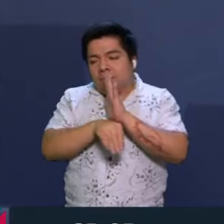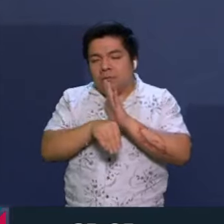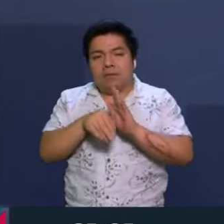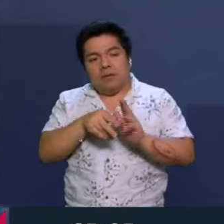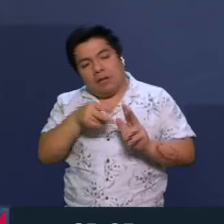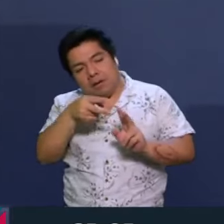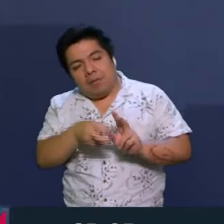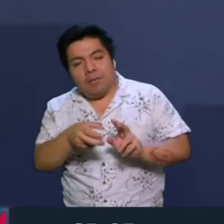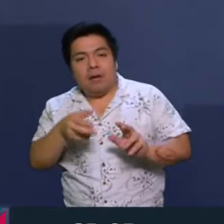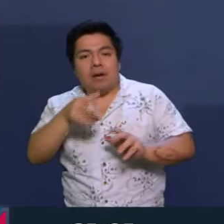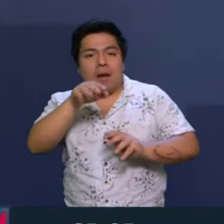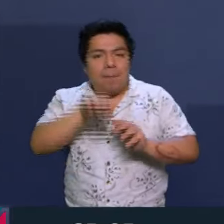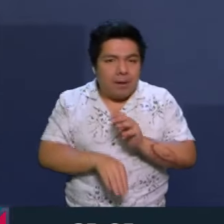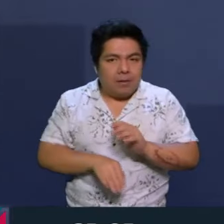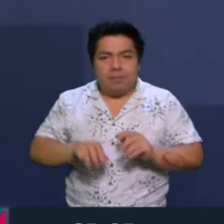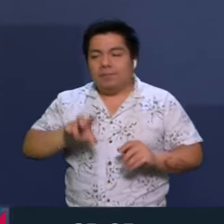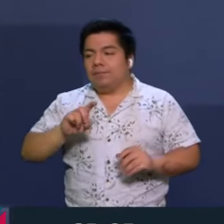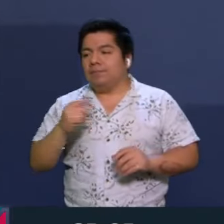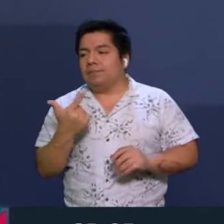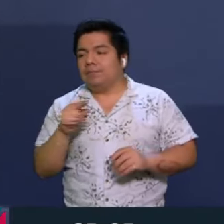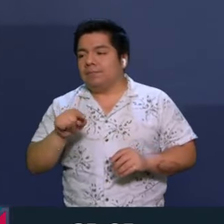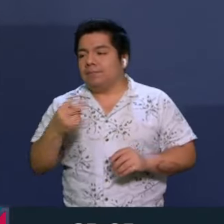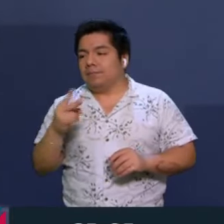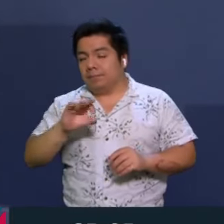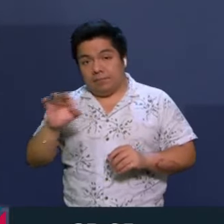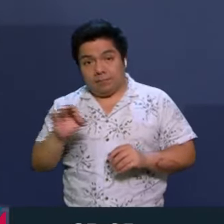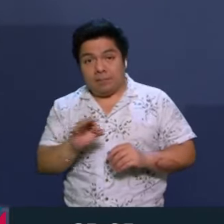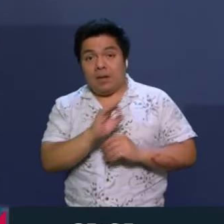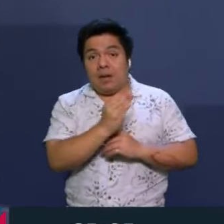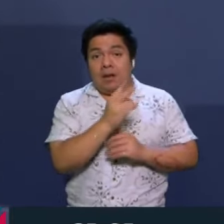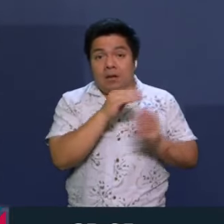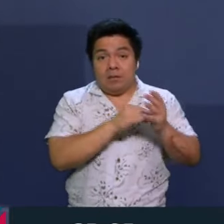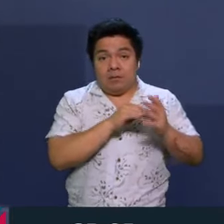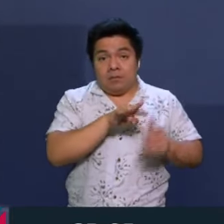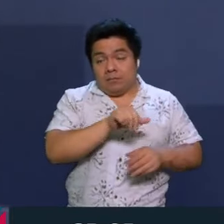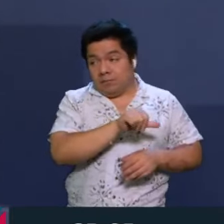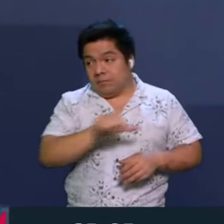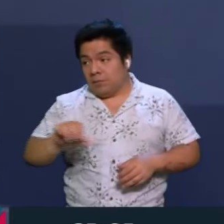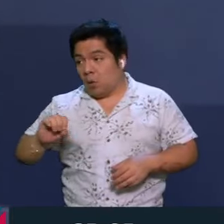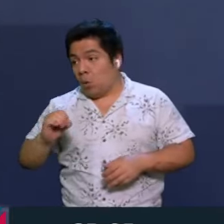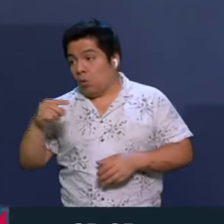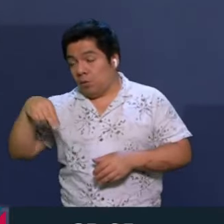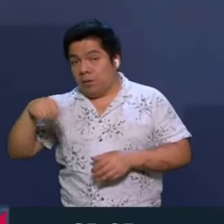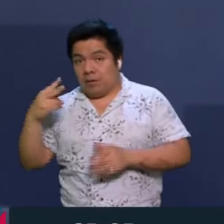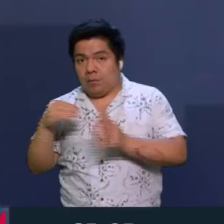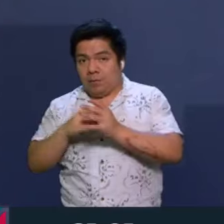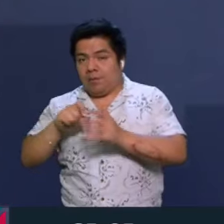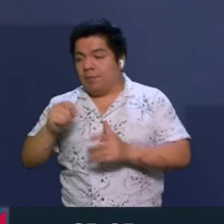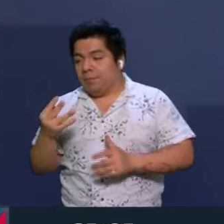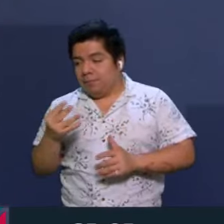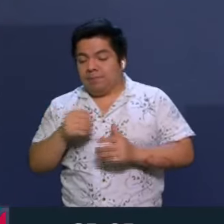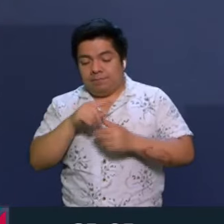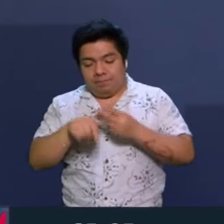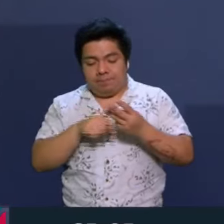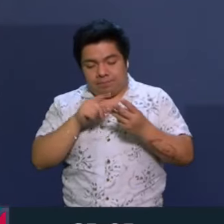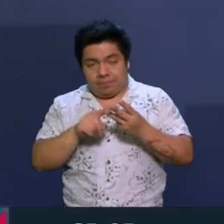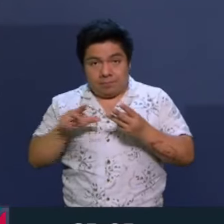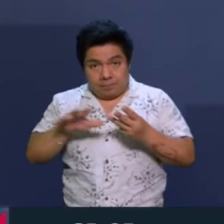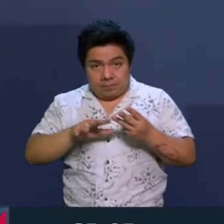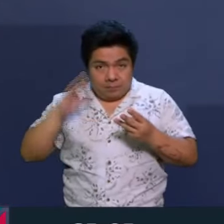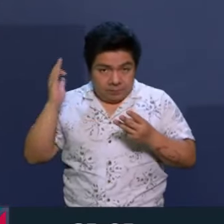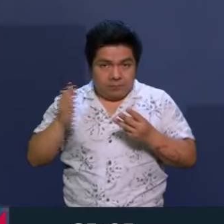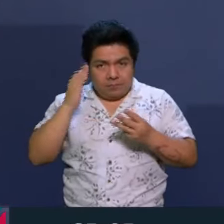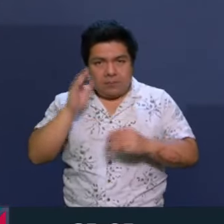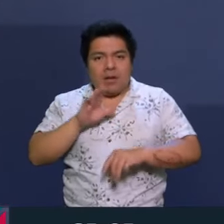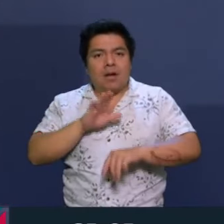Impacto disminuyó 37.2 de febrero de 2019 a octubre de este año los delitos del fuero federal que son los más